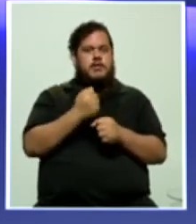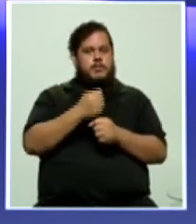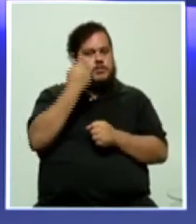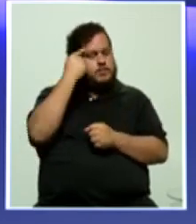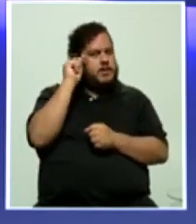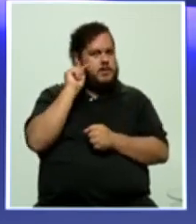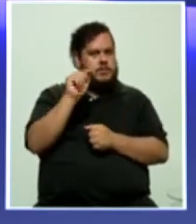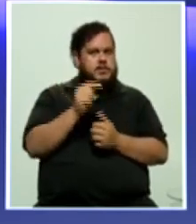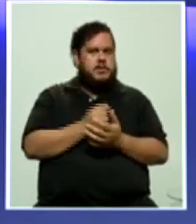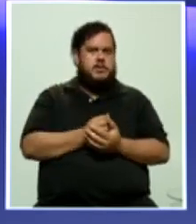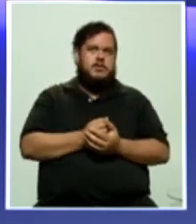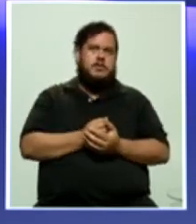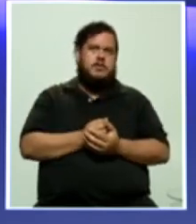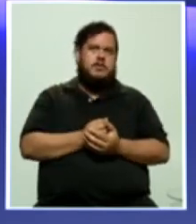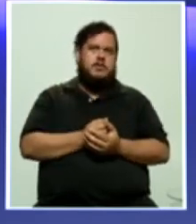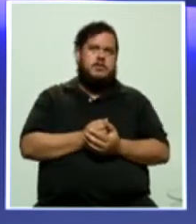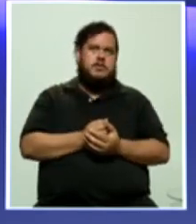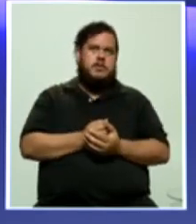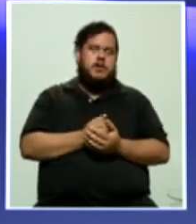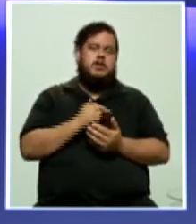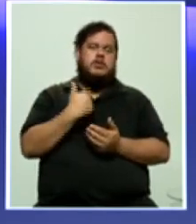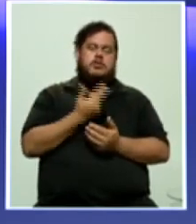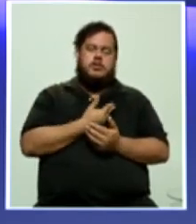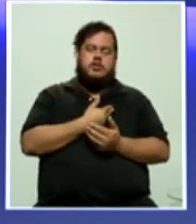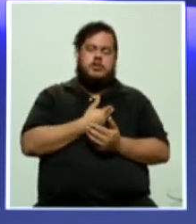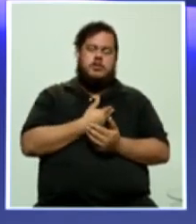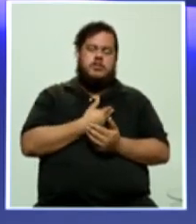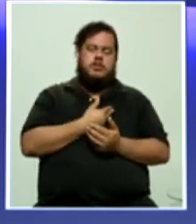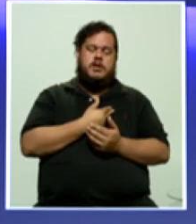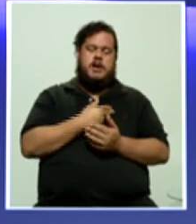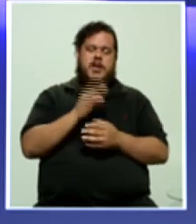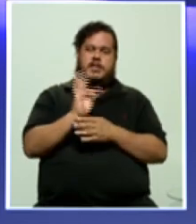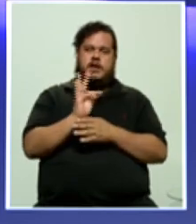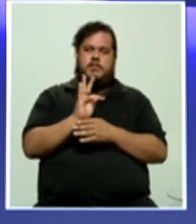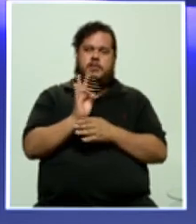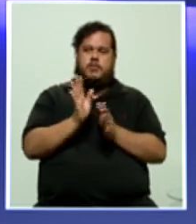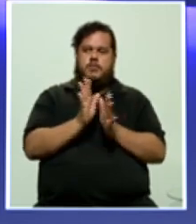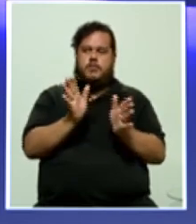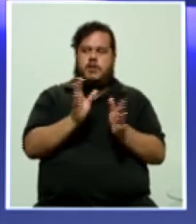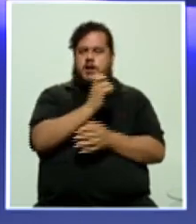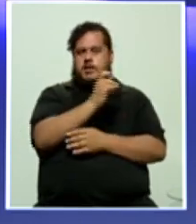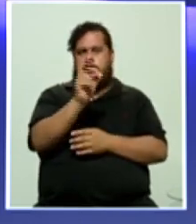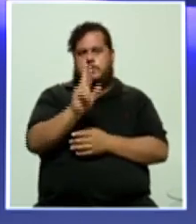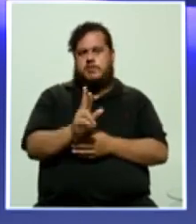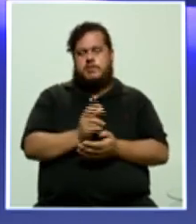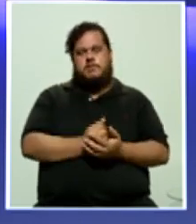Somos la televisión pública de Costa Rica.